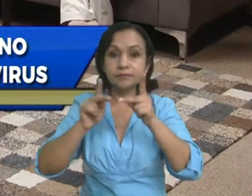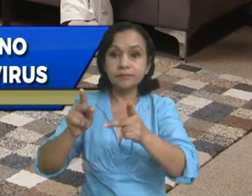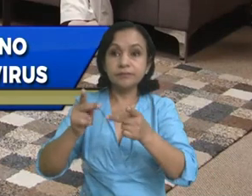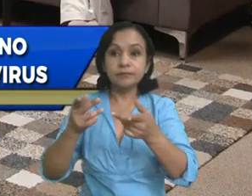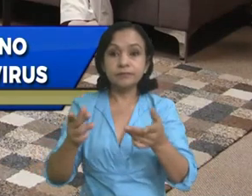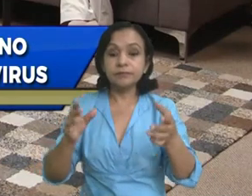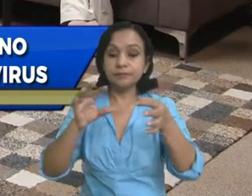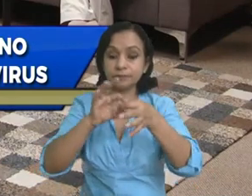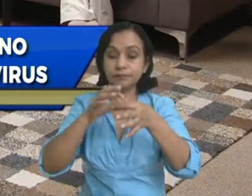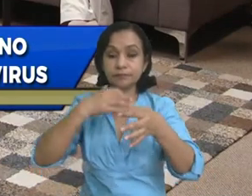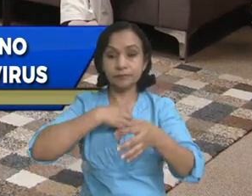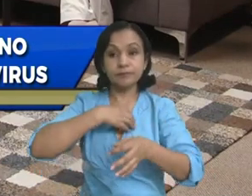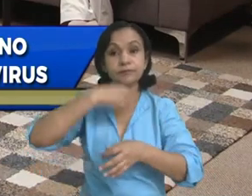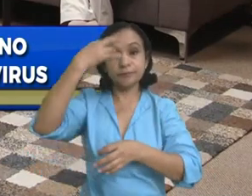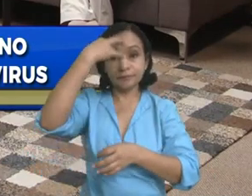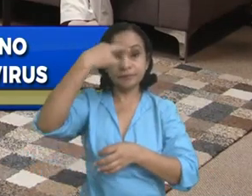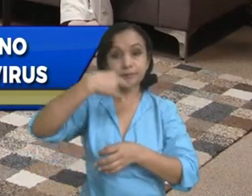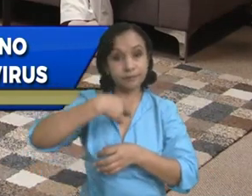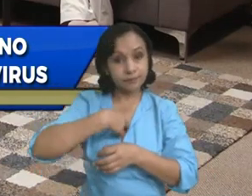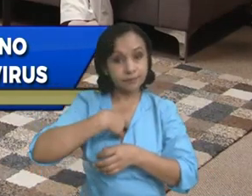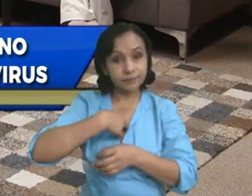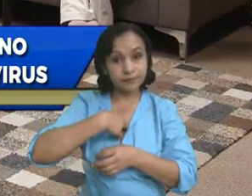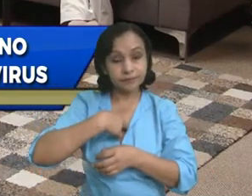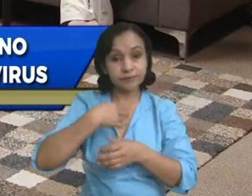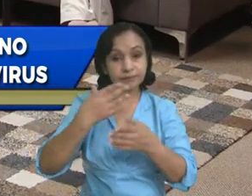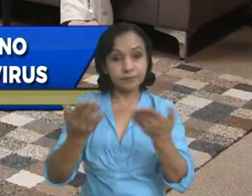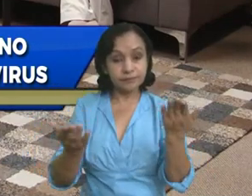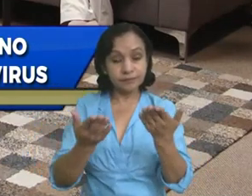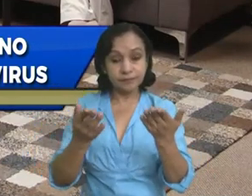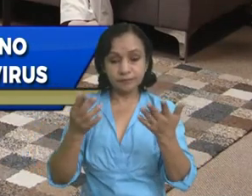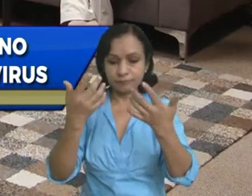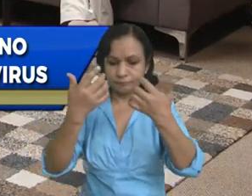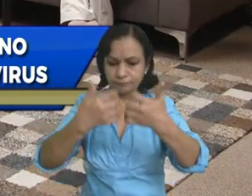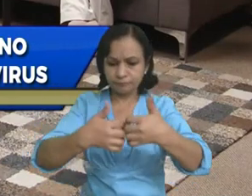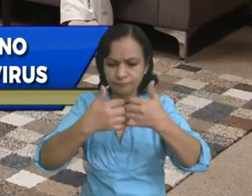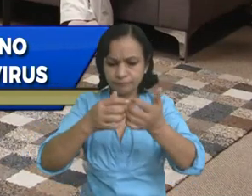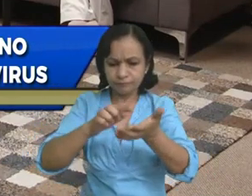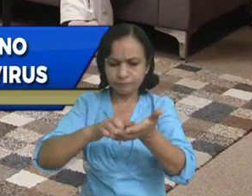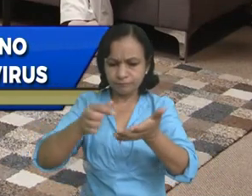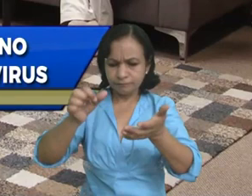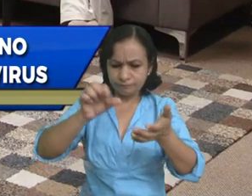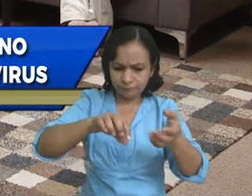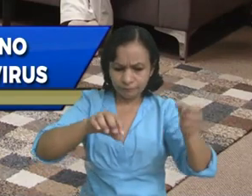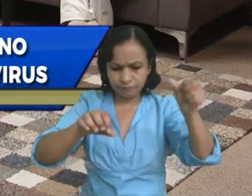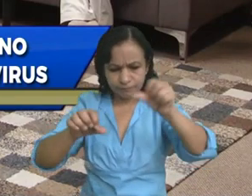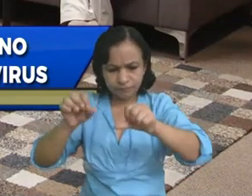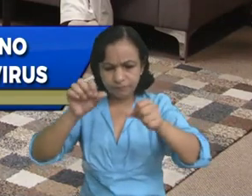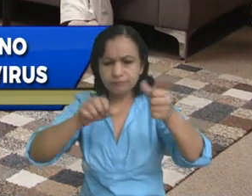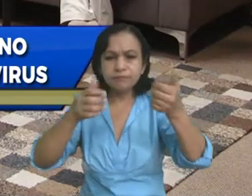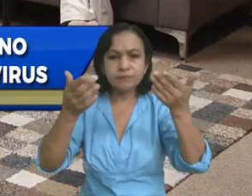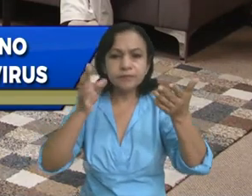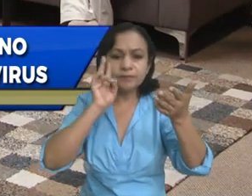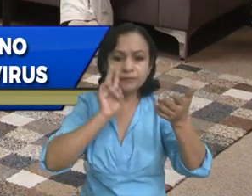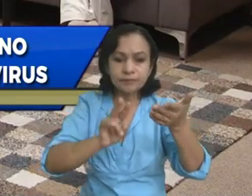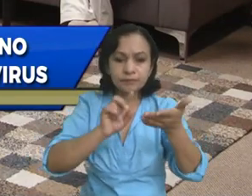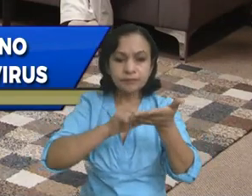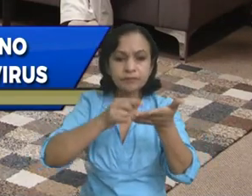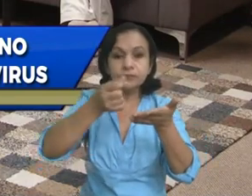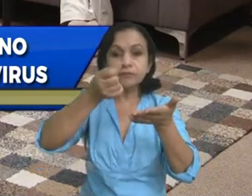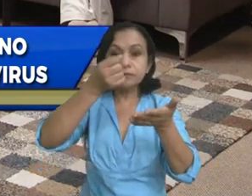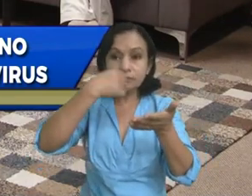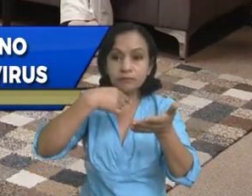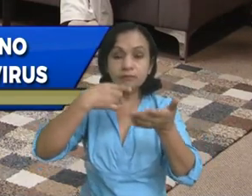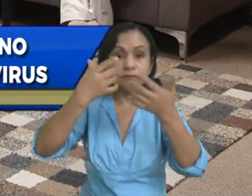de nuestra responsabilidad, o sea, no solamente prepararnos. Y entonces de esta manera, bueno, empezamos a ver que podríamos tener, nosotros tenemos nuestras